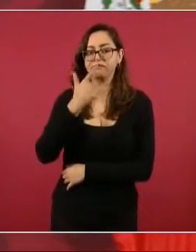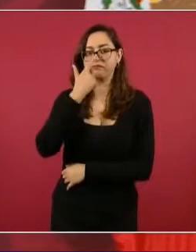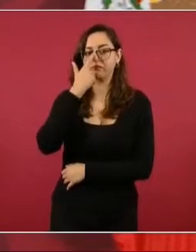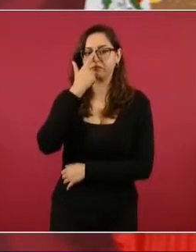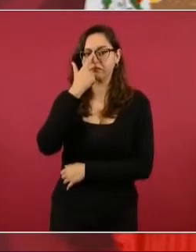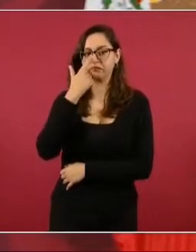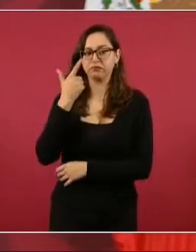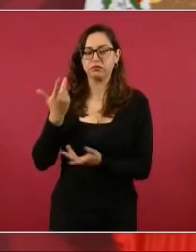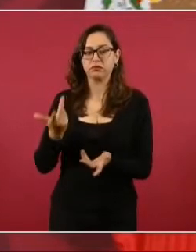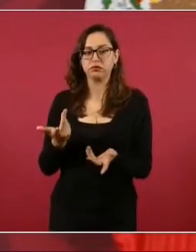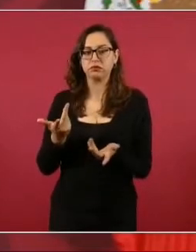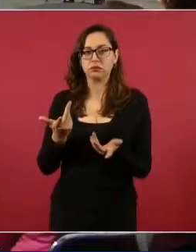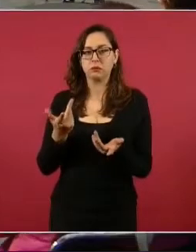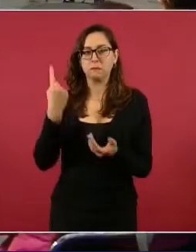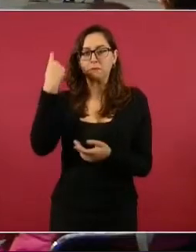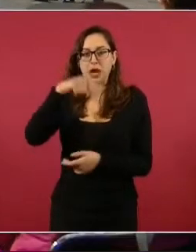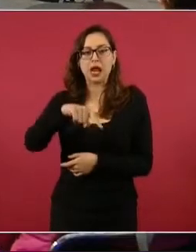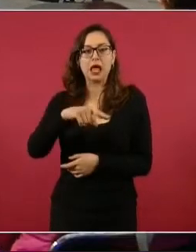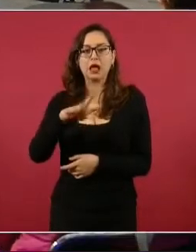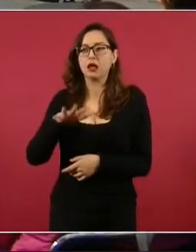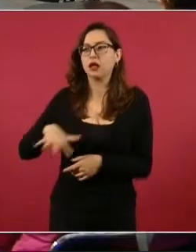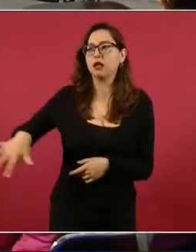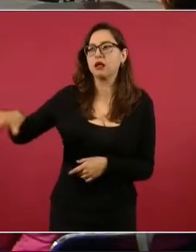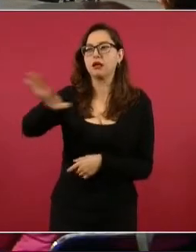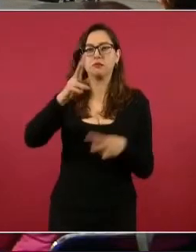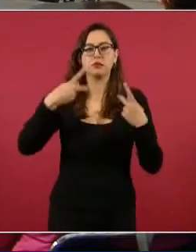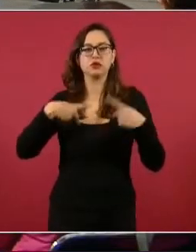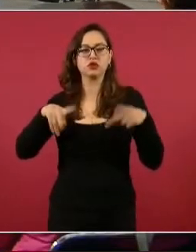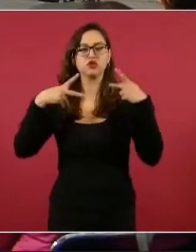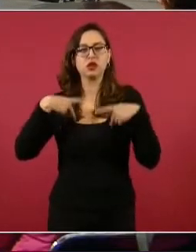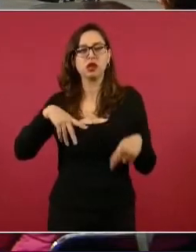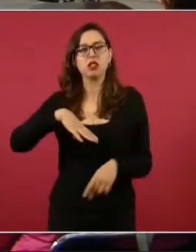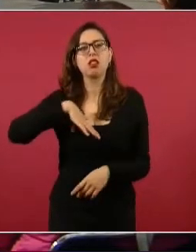volteáramos a ver por otro lado